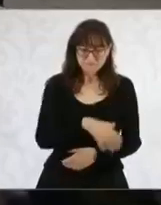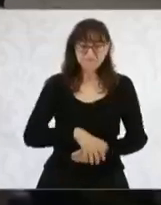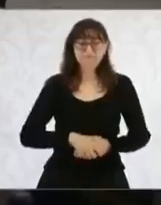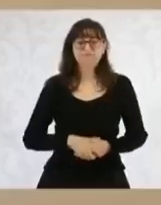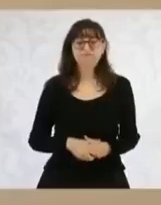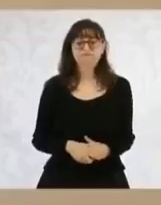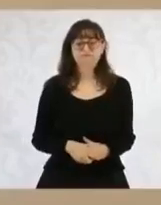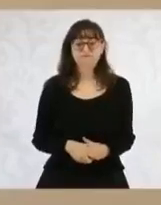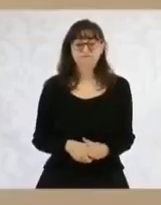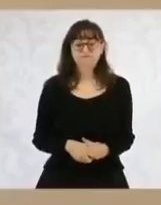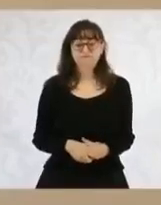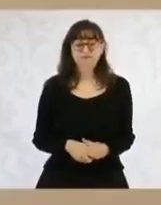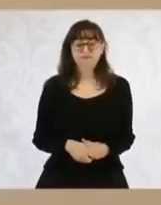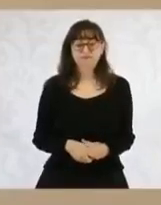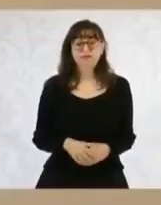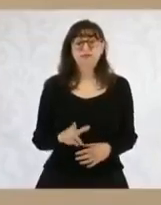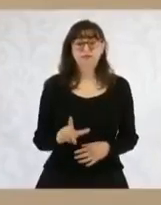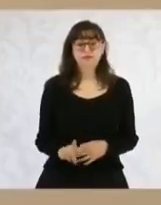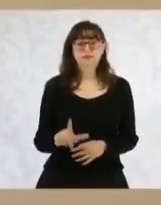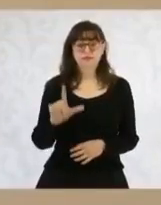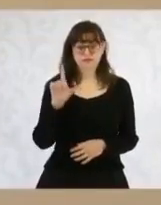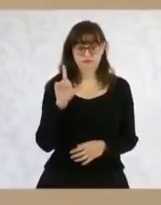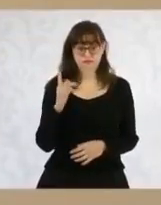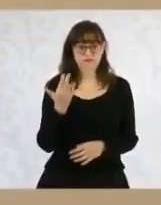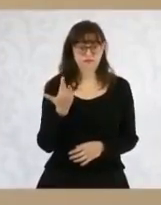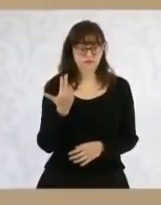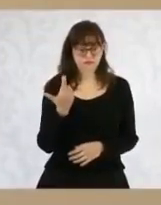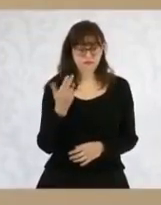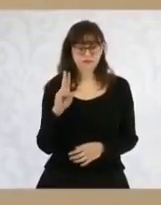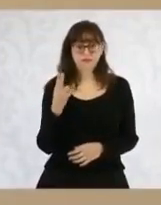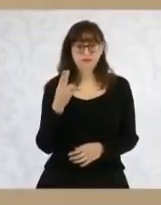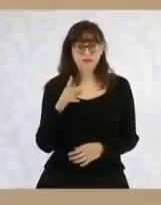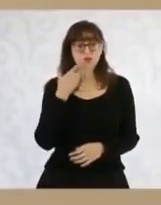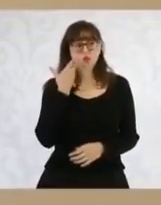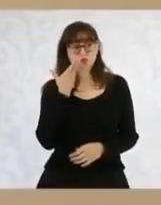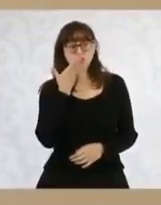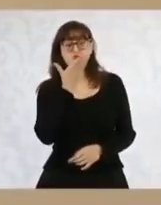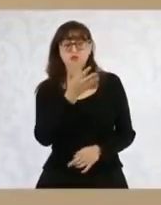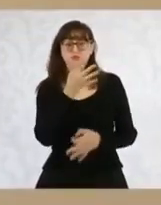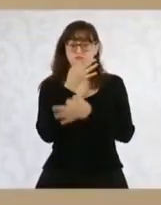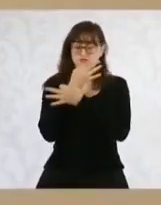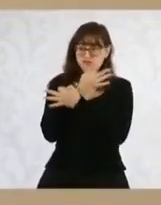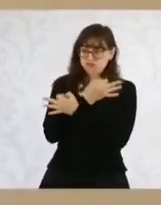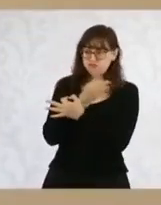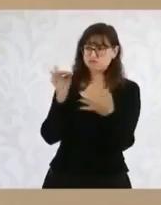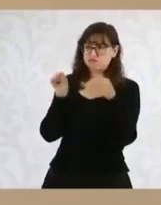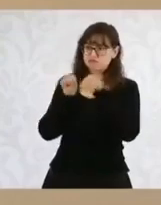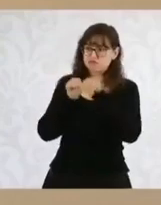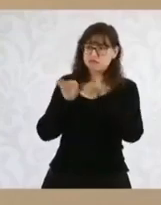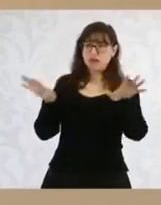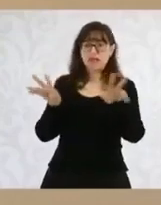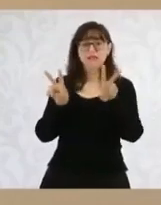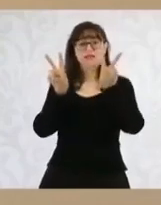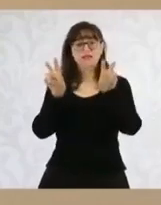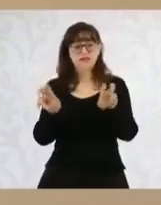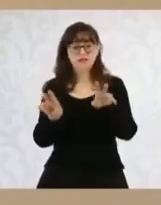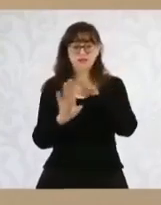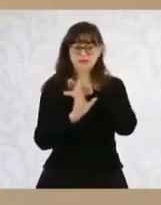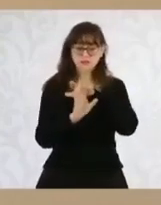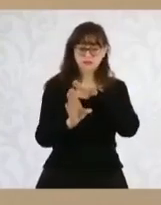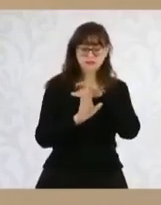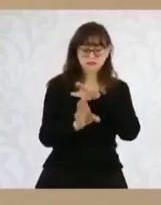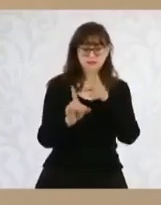raíz de su declaración del lunes 25 de noviembre sobre migración tráfico de